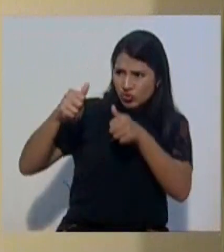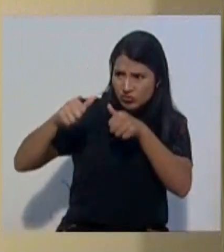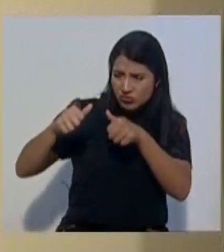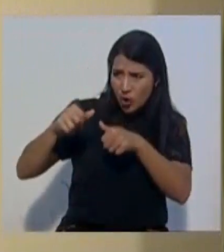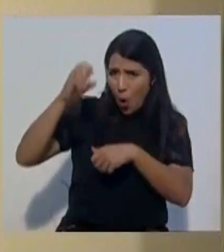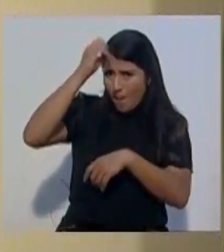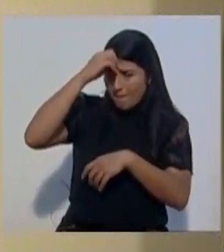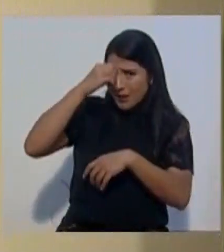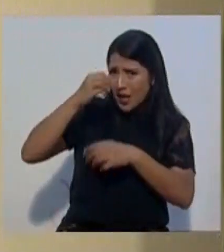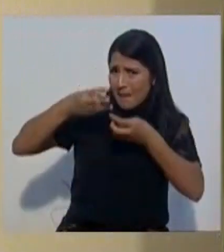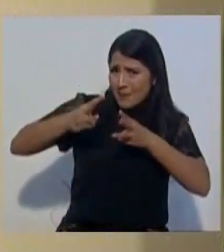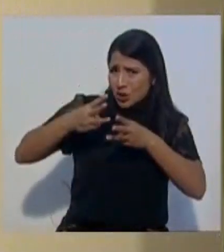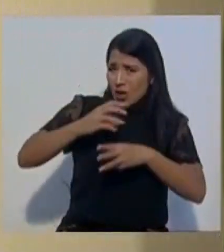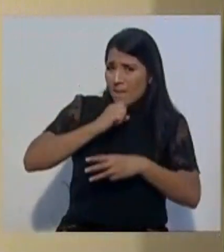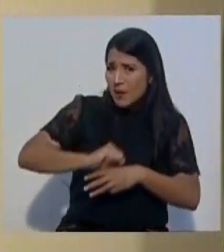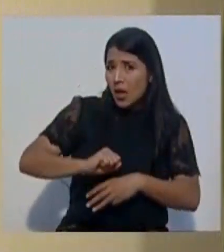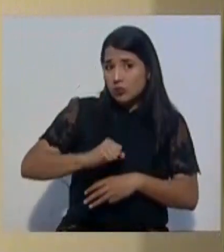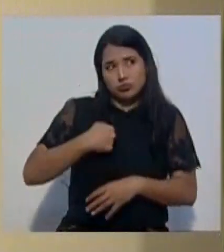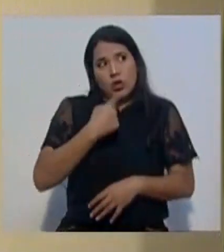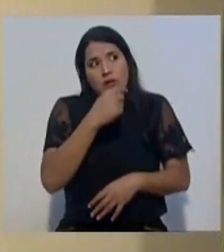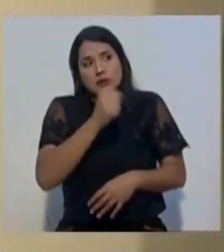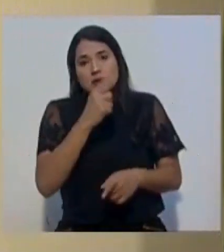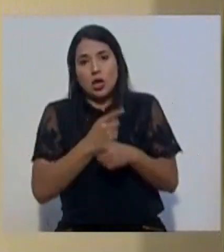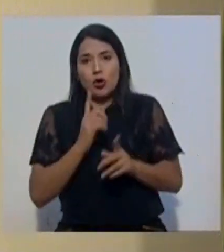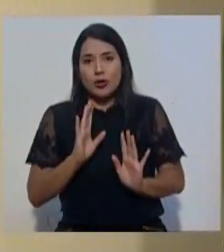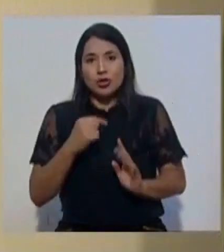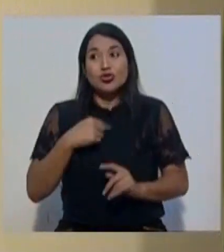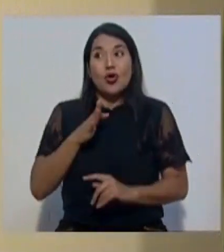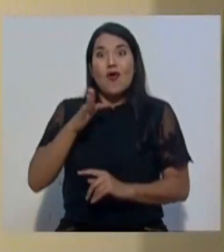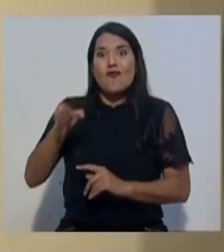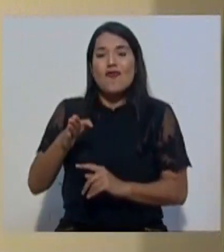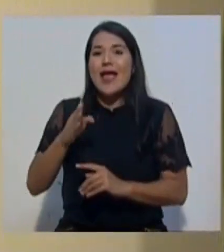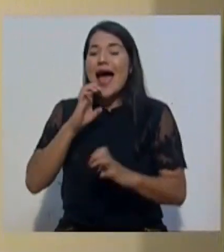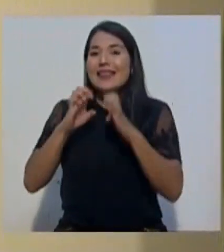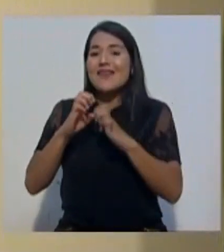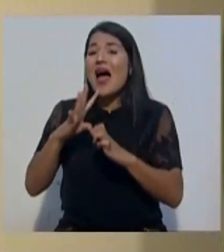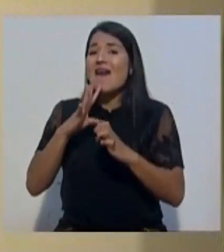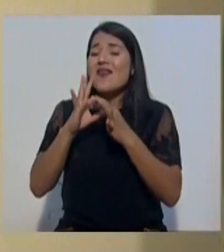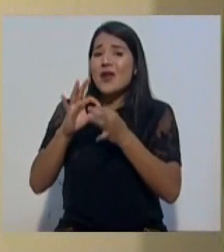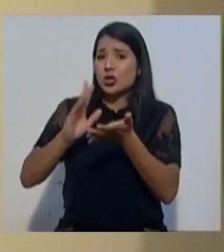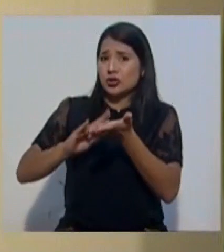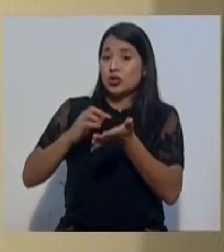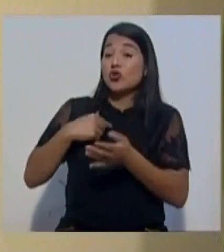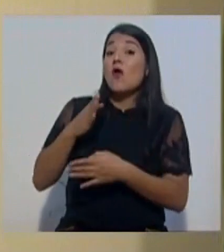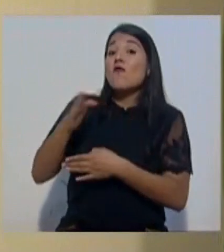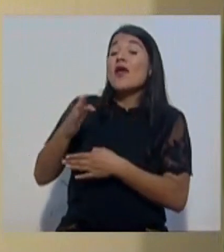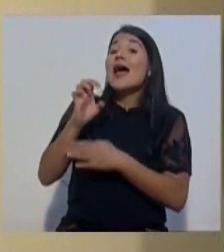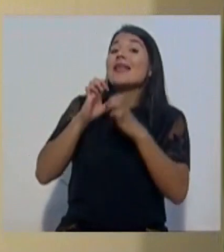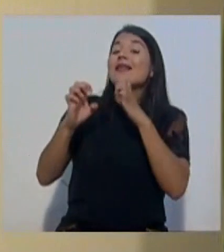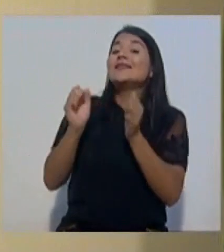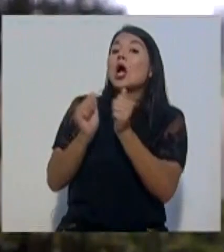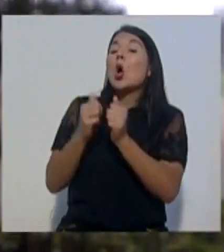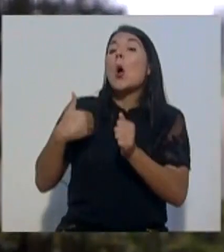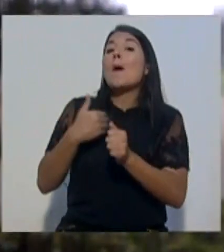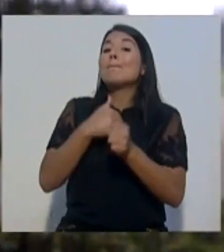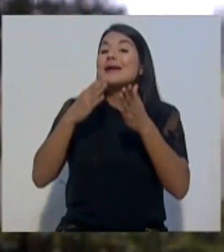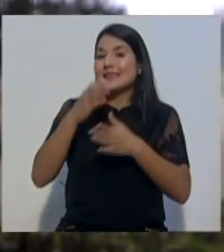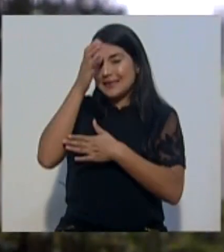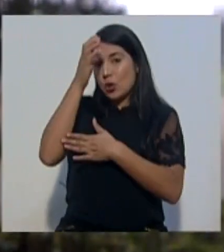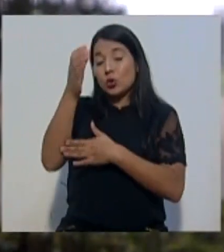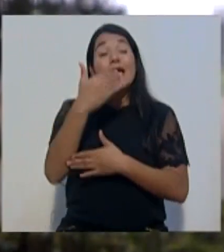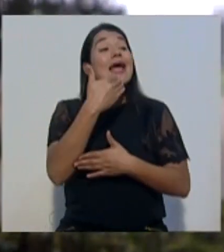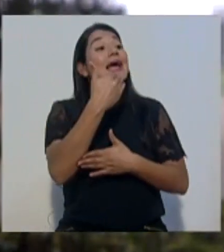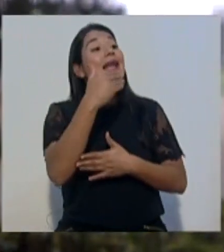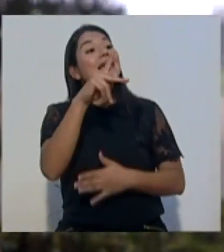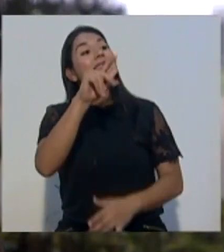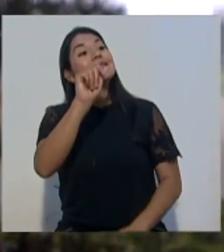obsoleto? ¿Qué opina? El modelo está obsoleto, correcto. Pero yo no fui a una entrevista de arroz, yo fui a una entrevista con la ministra de Cultura. Exacto. Muchas gracias. Se está Perdón, caminando